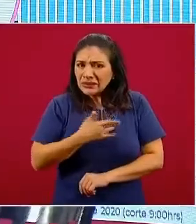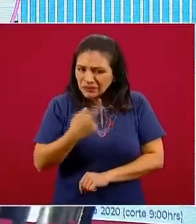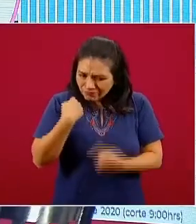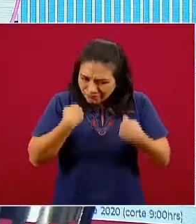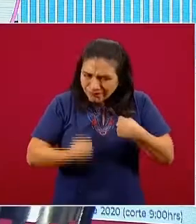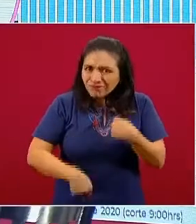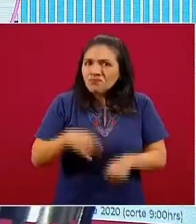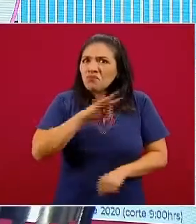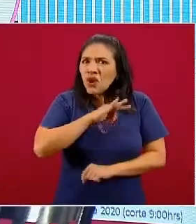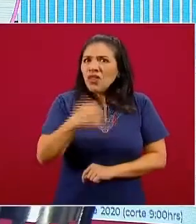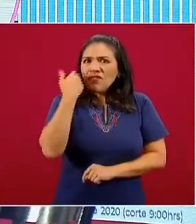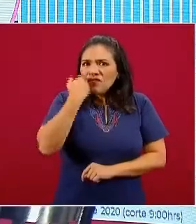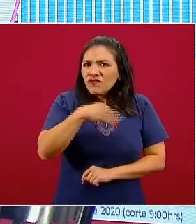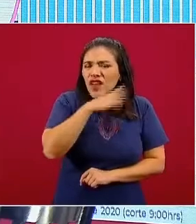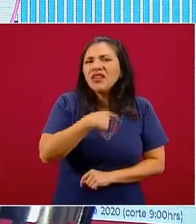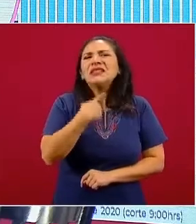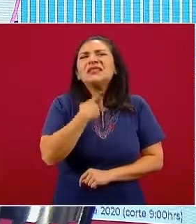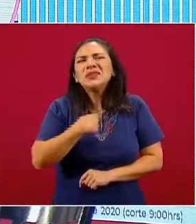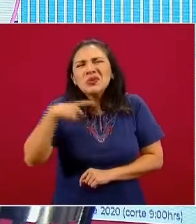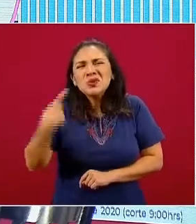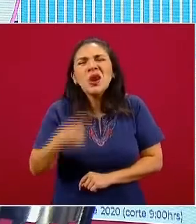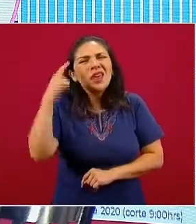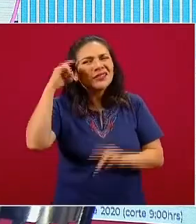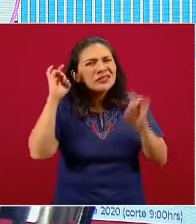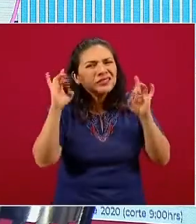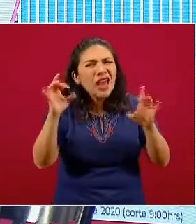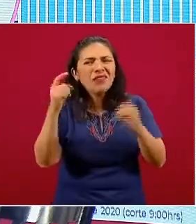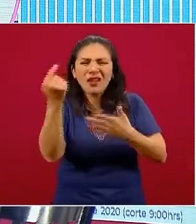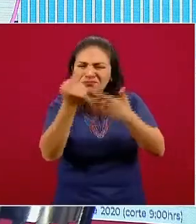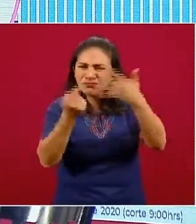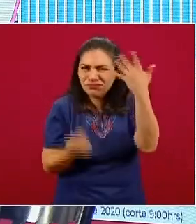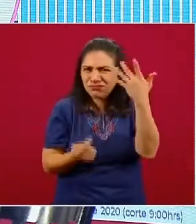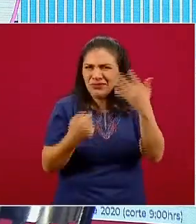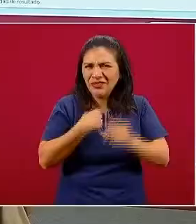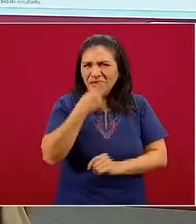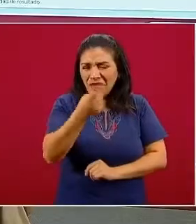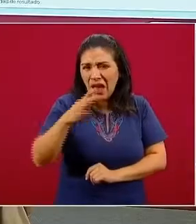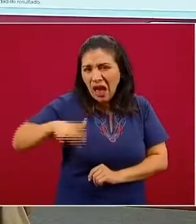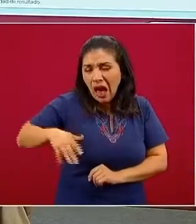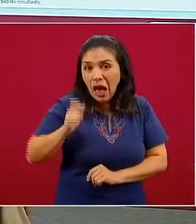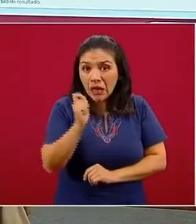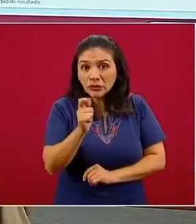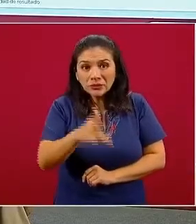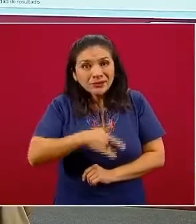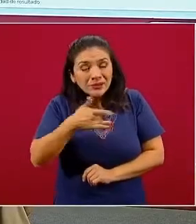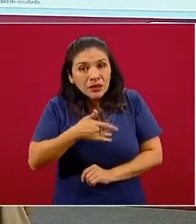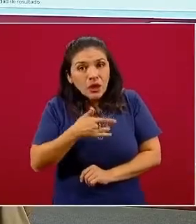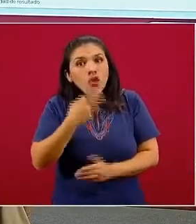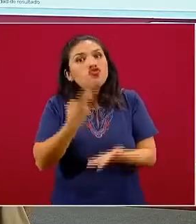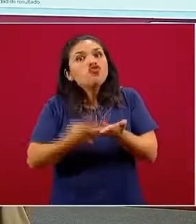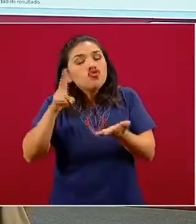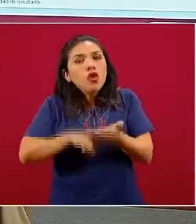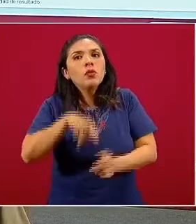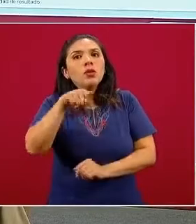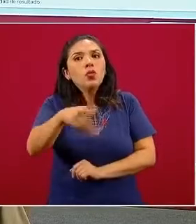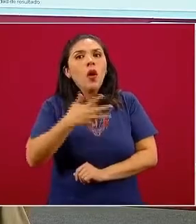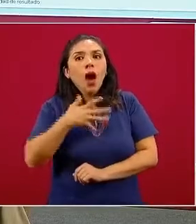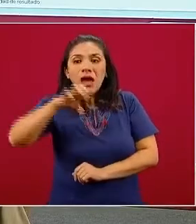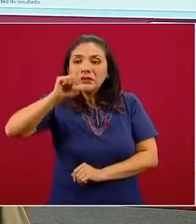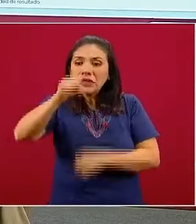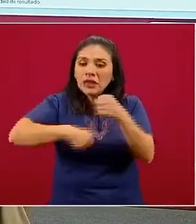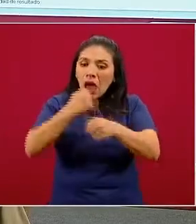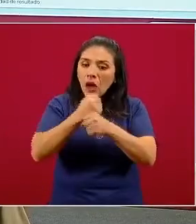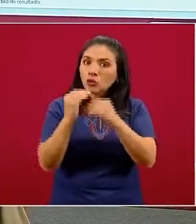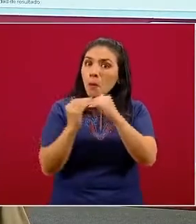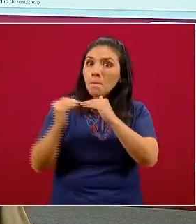COVID, fiebre, tos, dolor de garganta, dolor de cabeza y los demás síntomas que he mencionado, pero además tiene 60 o